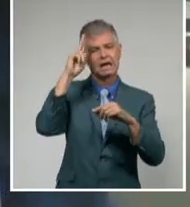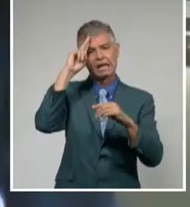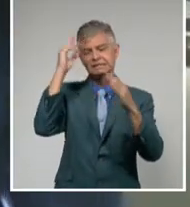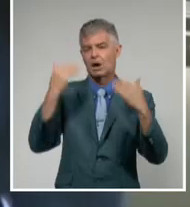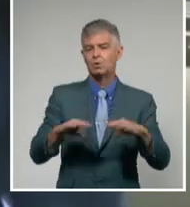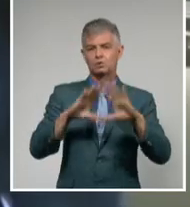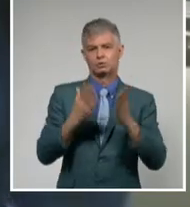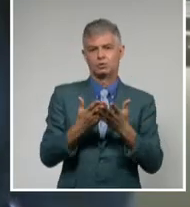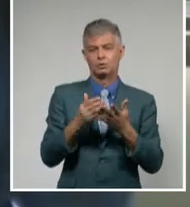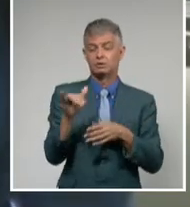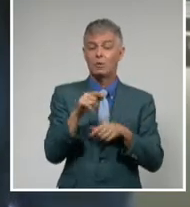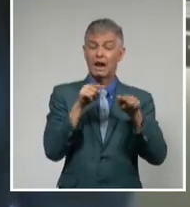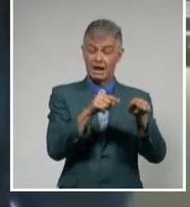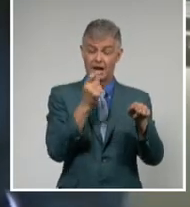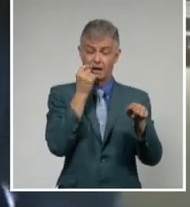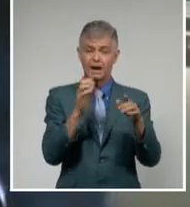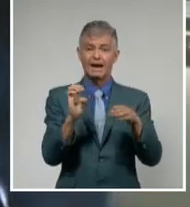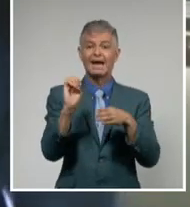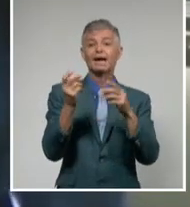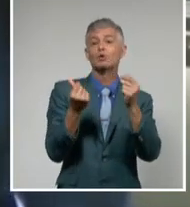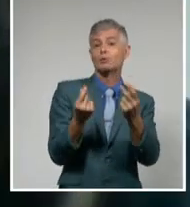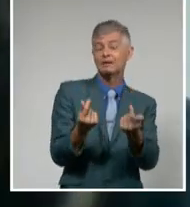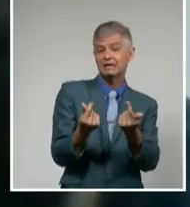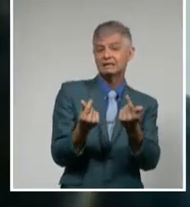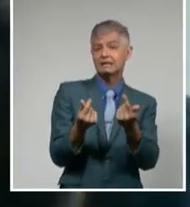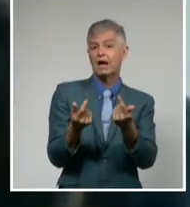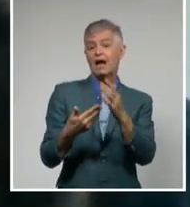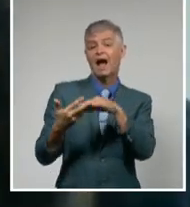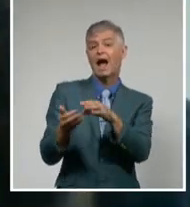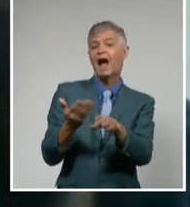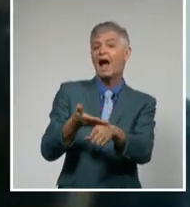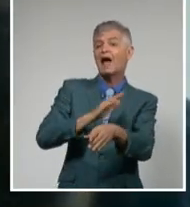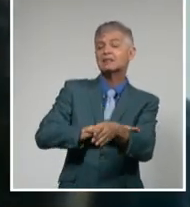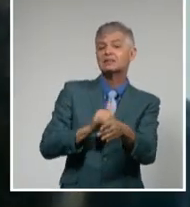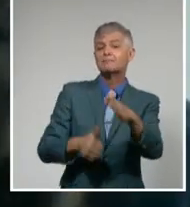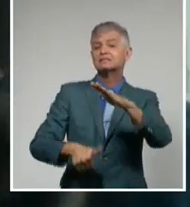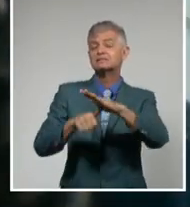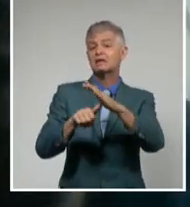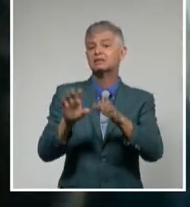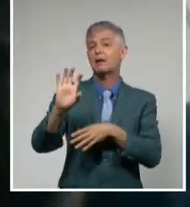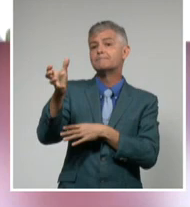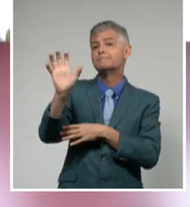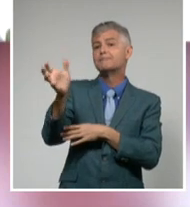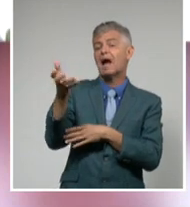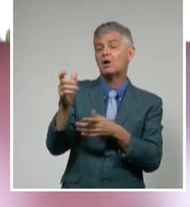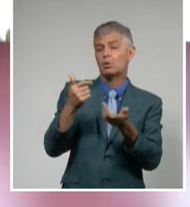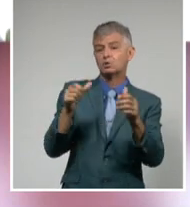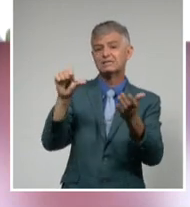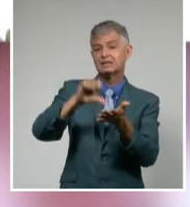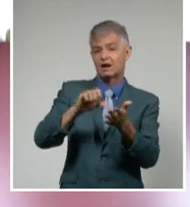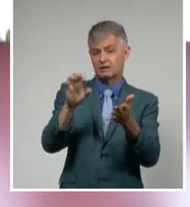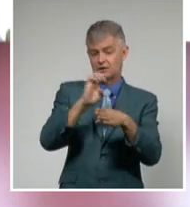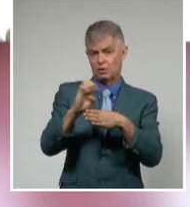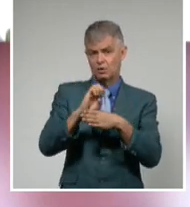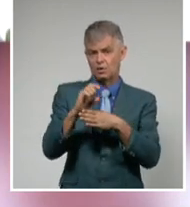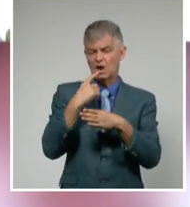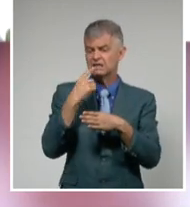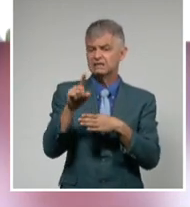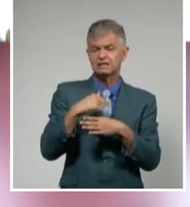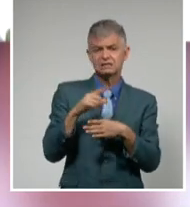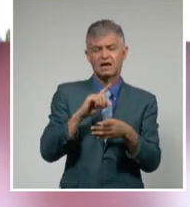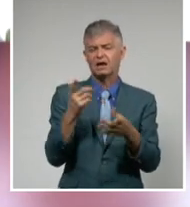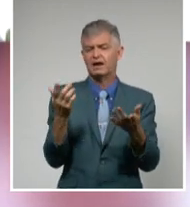también economista y expresidente del Banco Central del Ecuador criticó el acuerdo militar de su país con Estados Unidos, advirtió a los